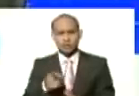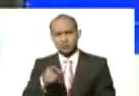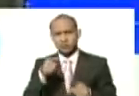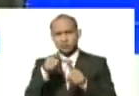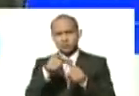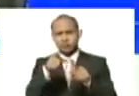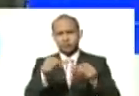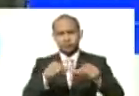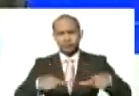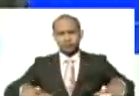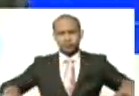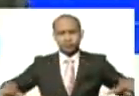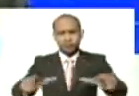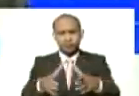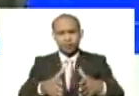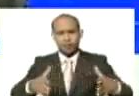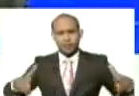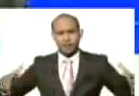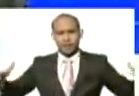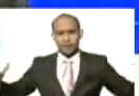esa inmensa zona